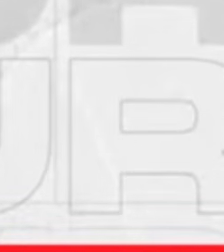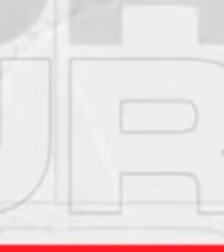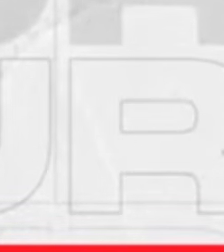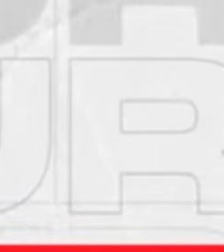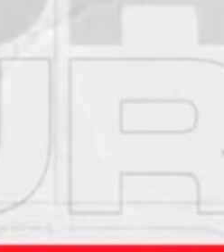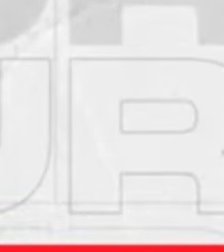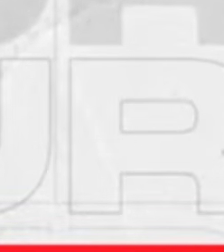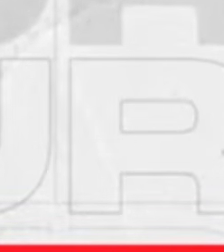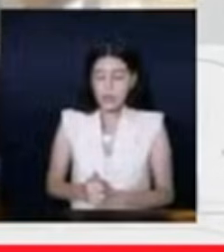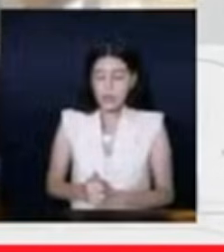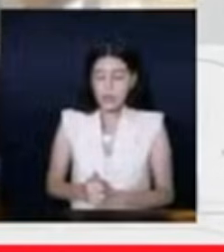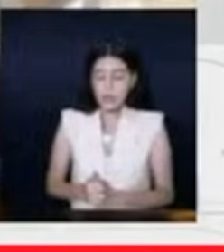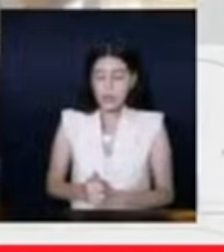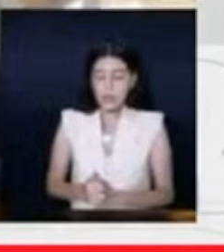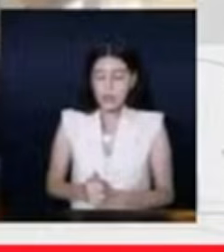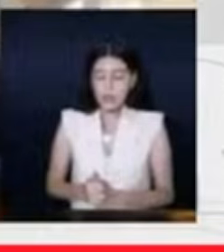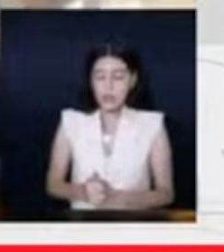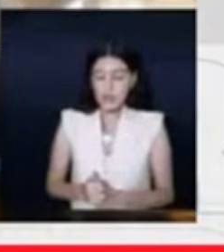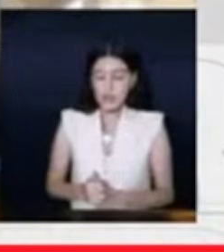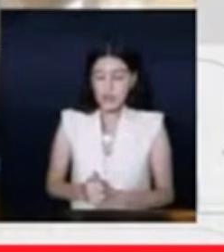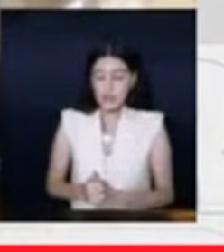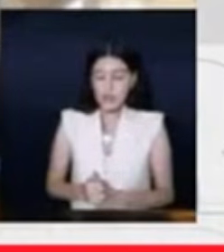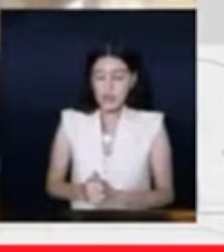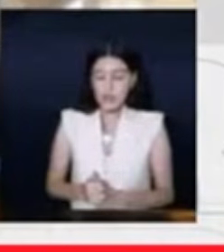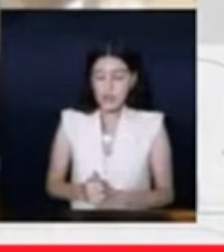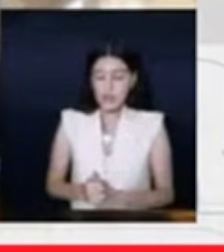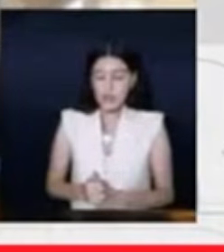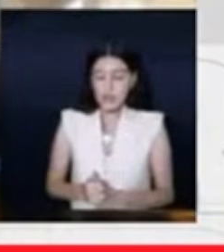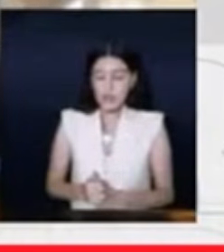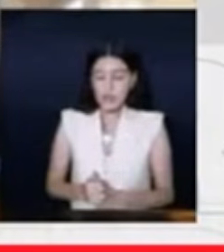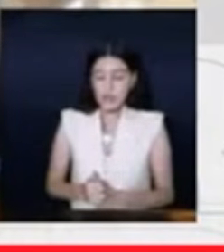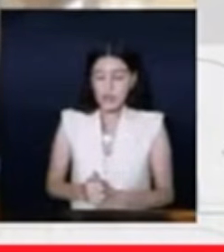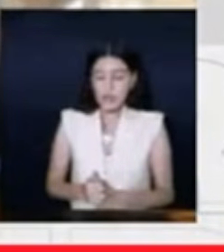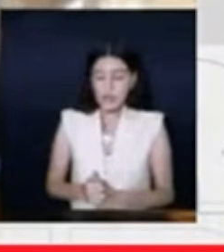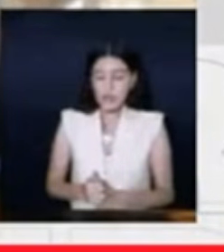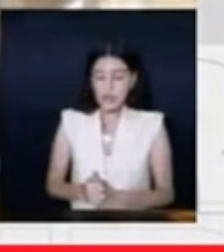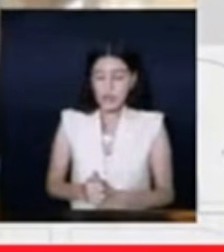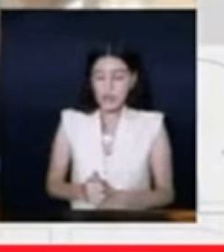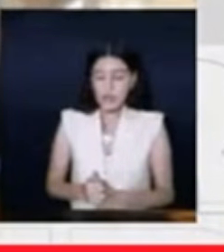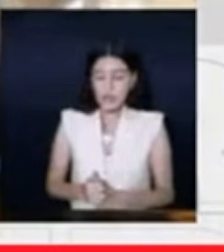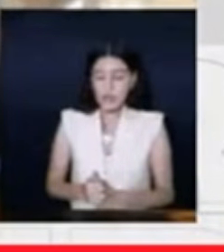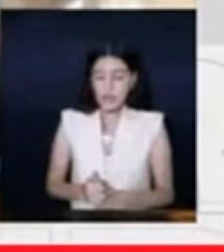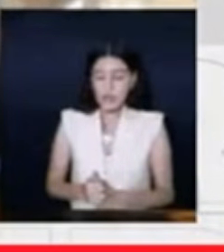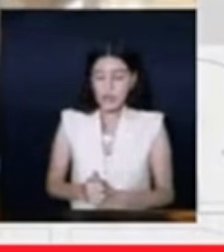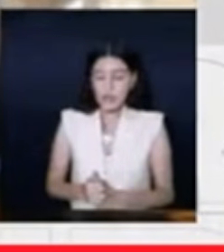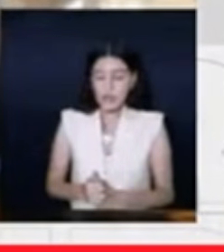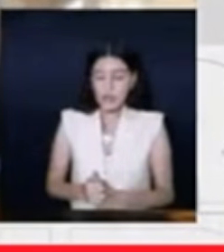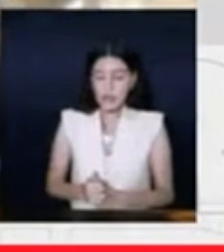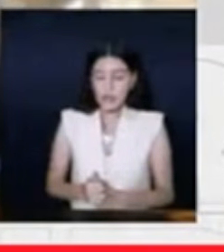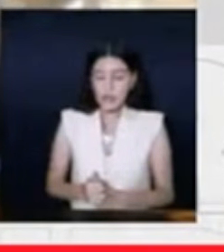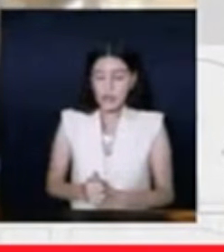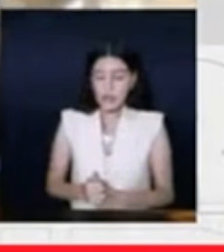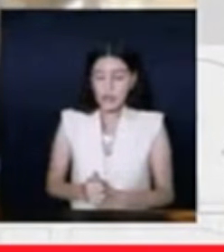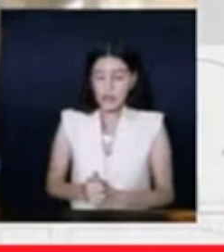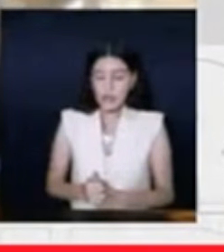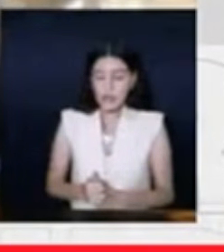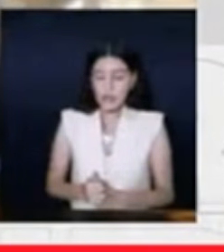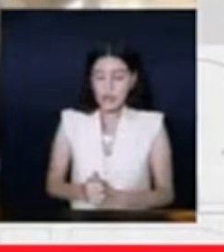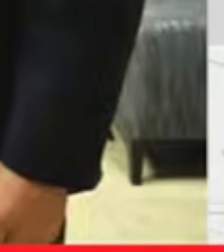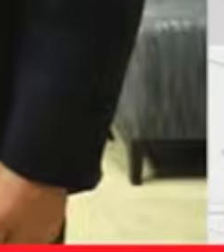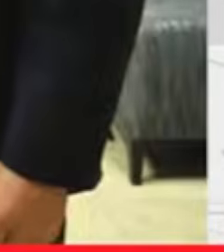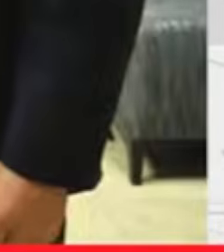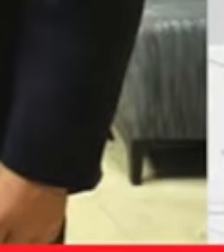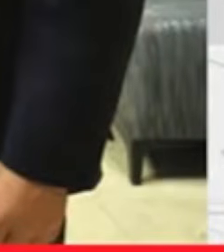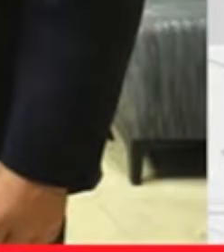Lo que están haciendo con Maru Campos y ya es una repetición, lo hicieron en su momento y hay que decirlo,